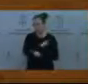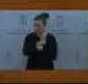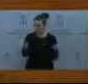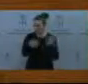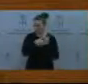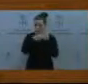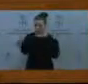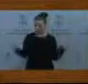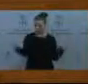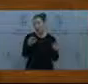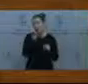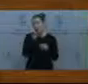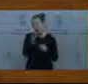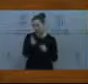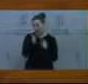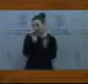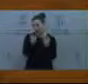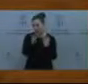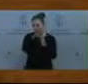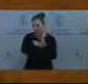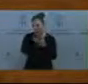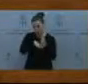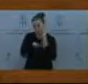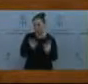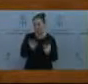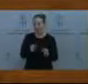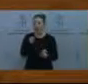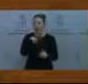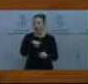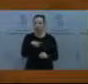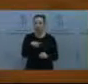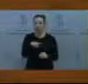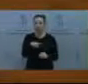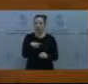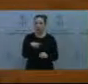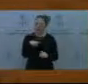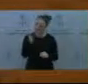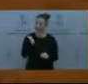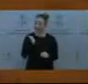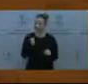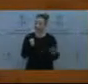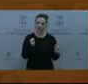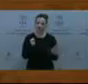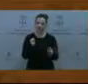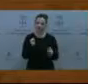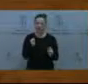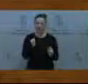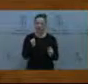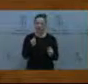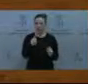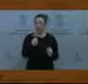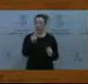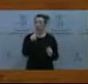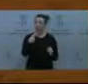Pusimos el dedo en la llaga, o si ustedes prefieren, la voz de alarma, dimos la voz de